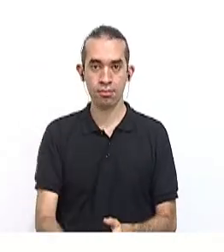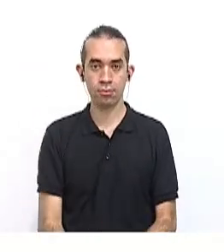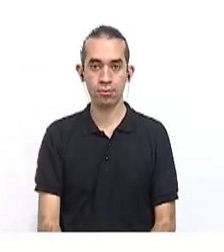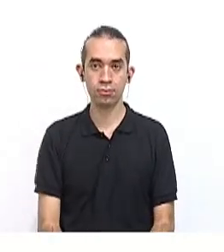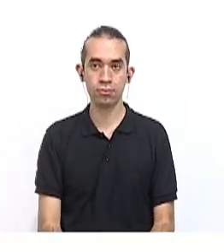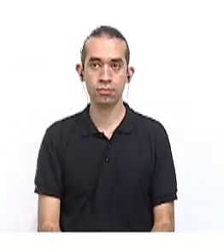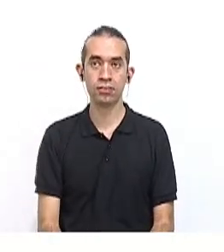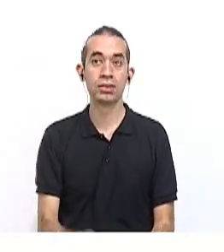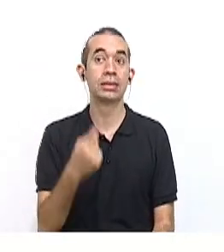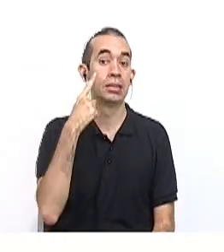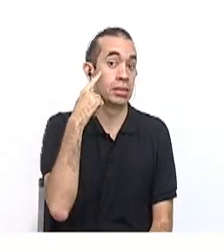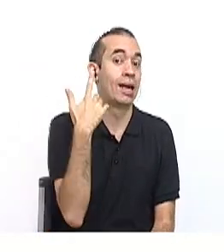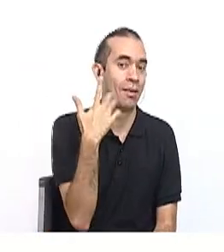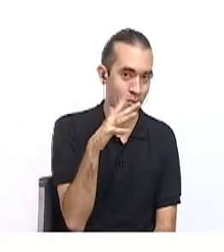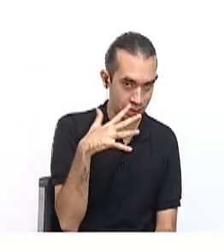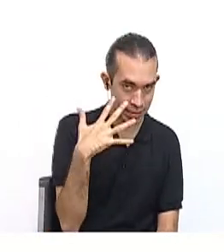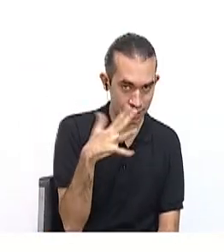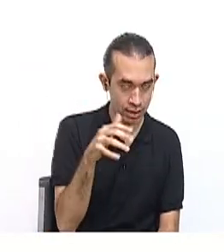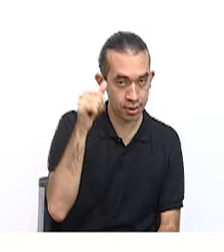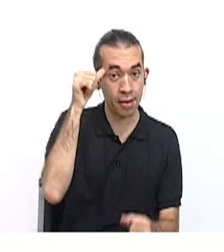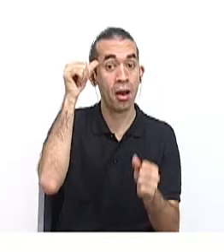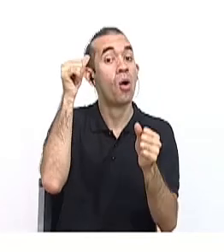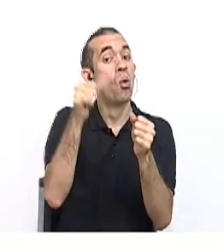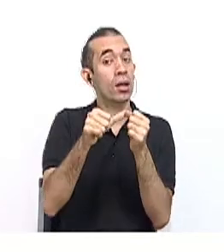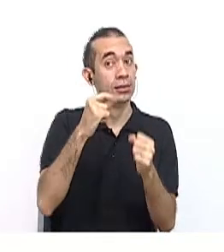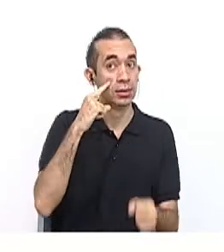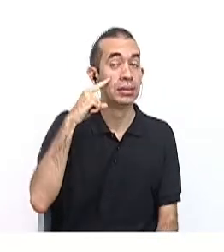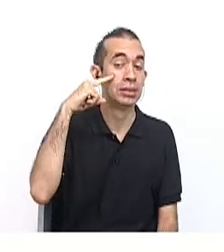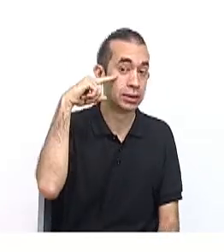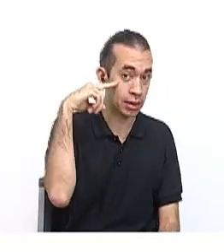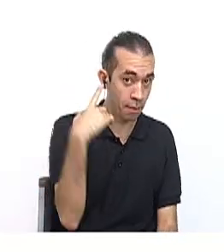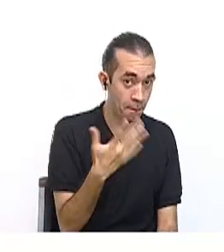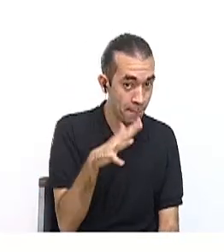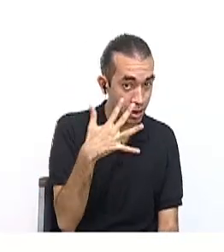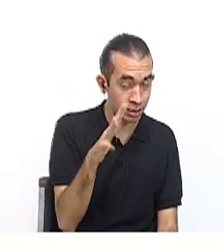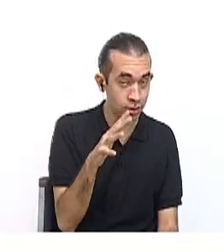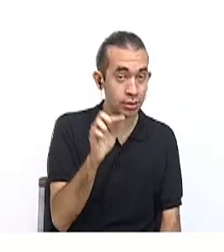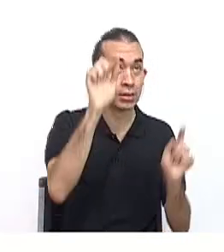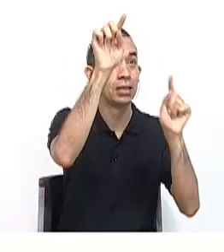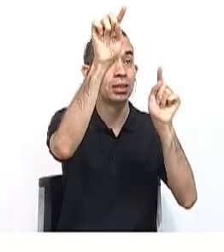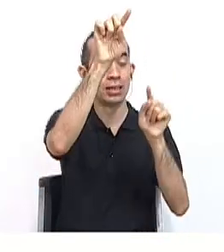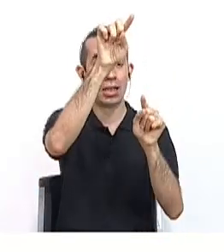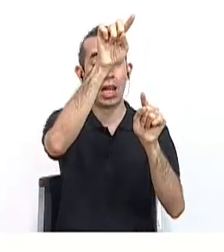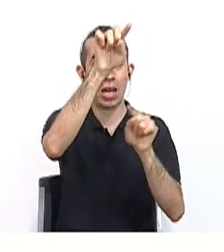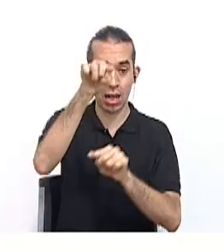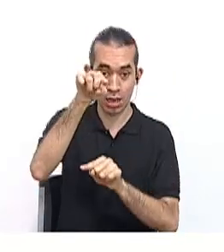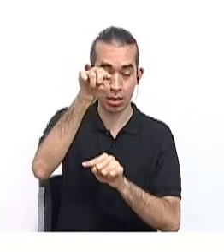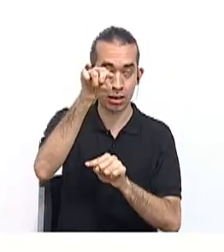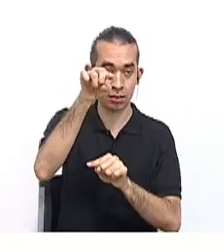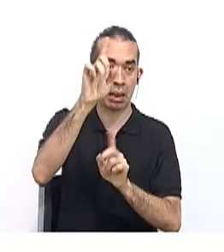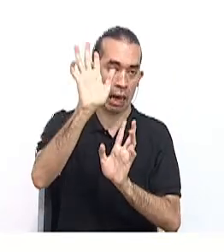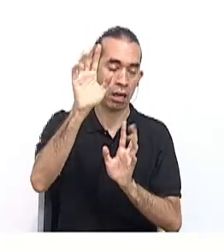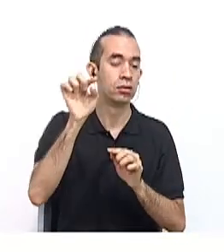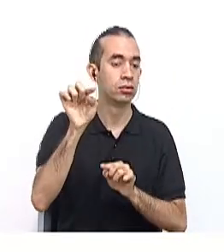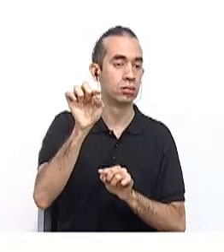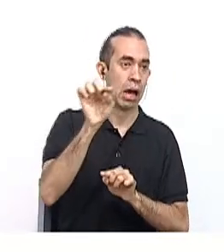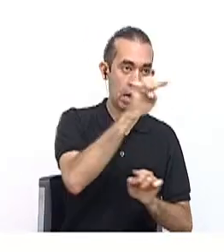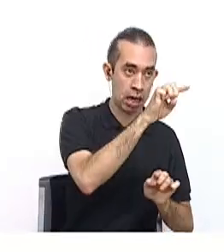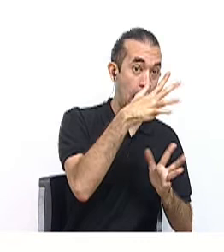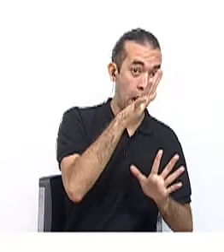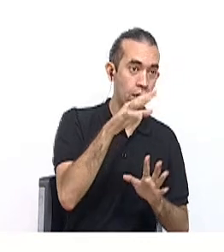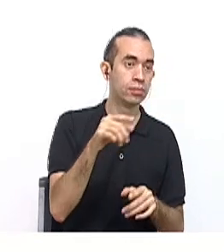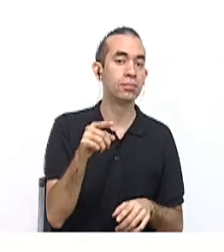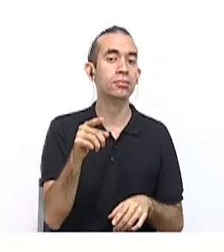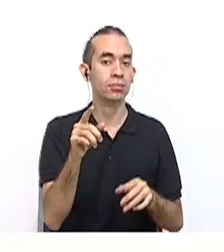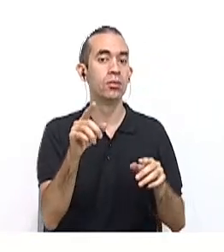De semejanza, recordemos que en la semejanza los lados son proporcionales, pero la medida de